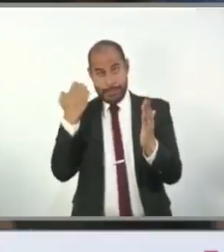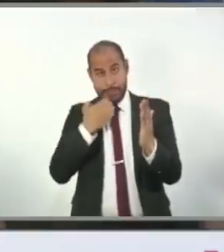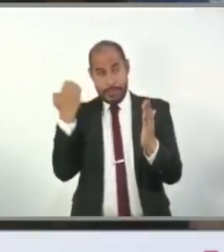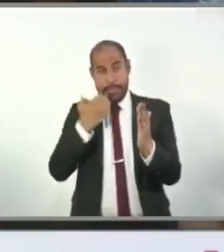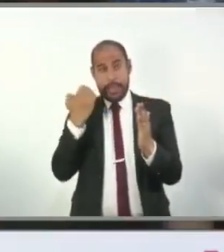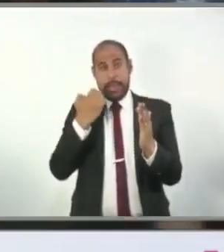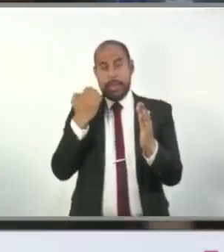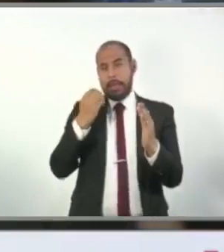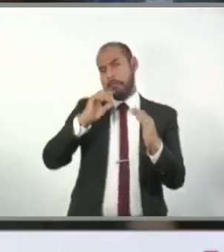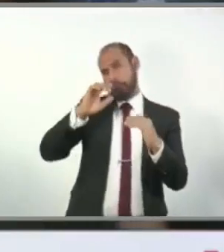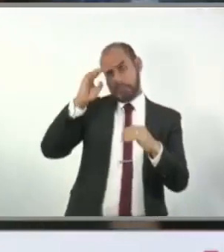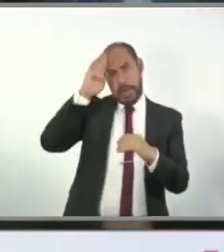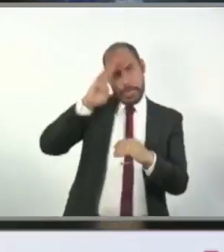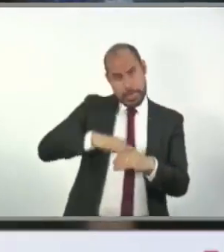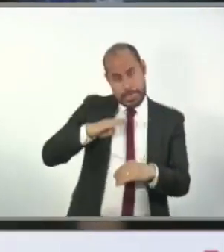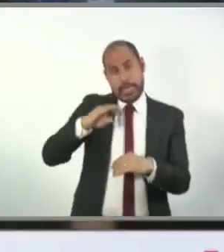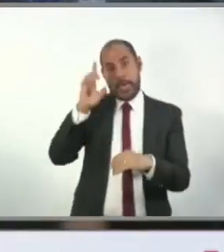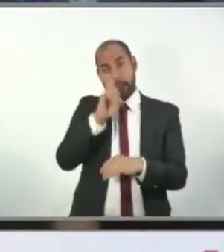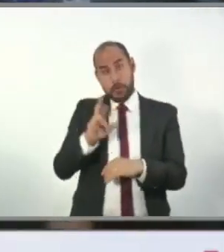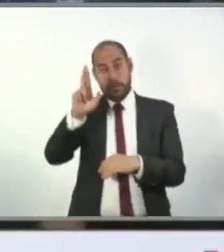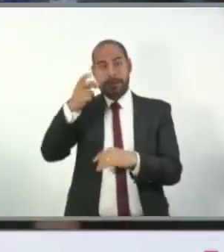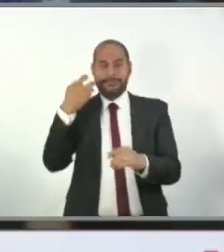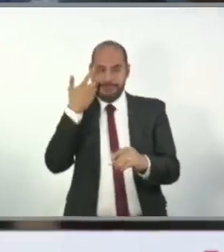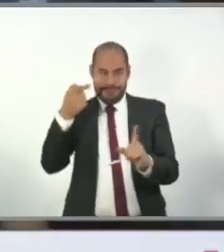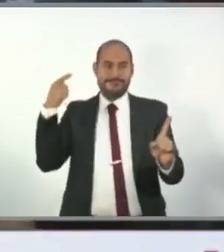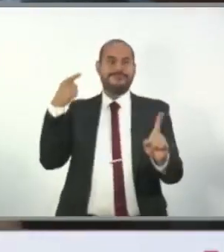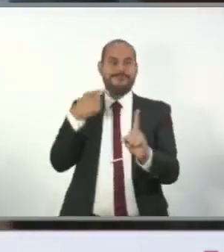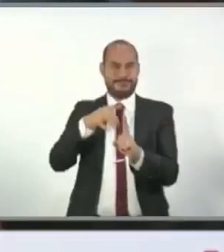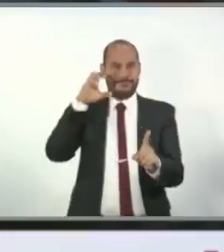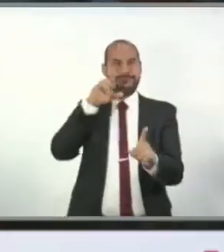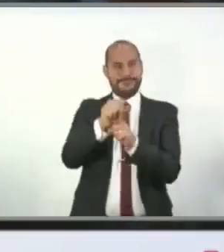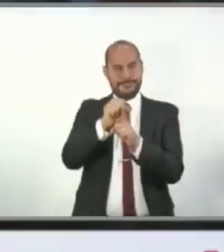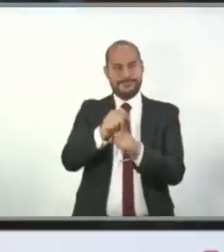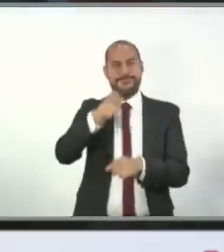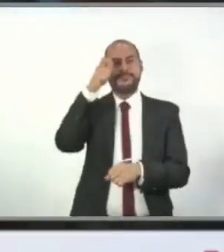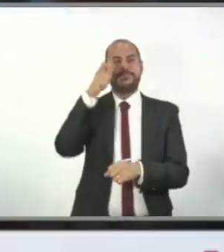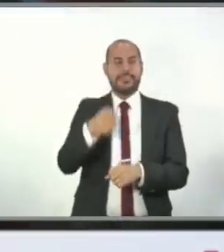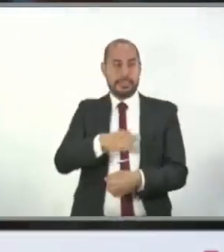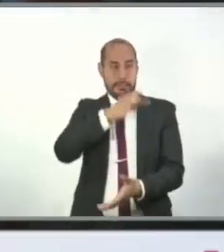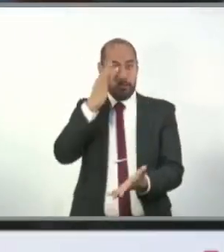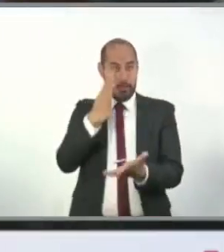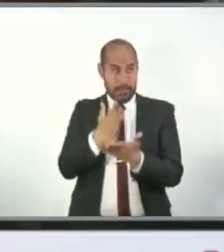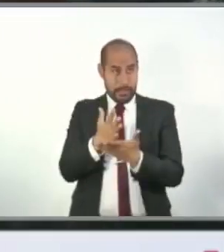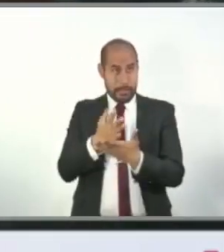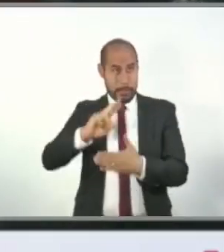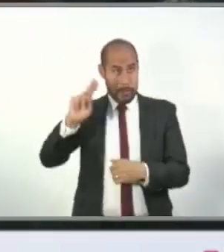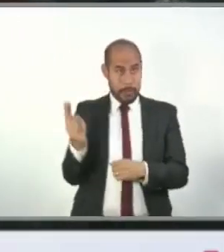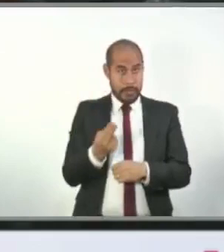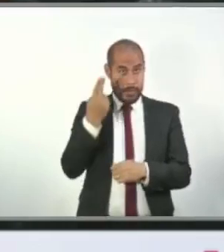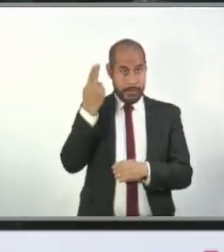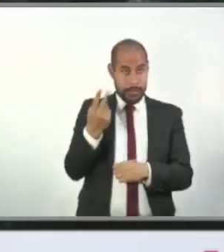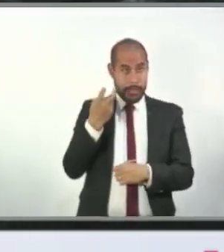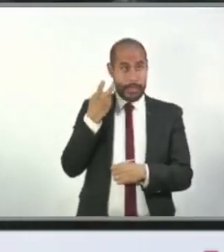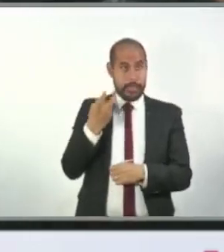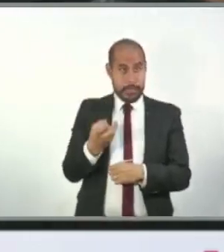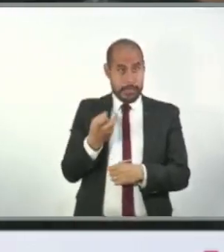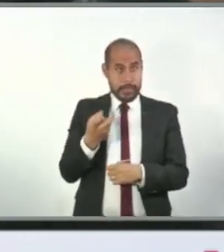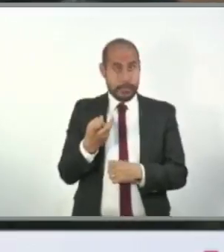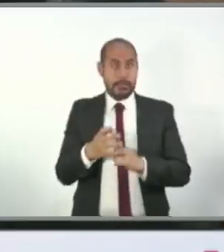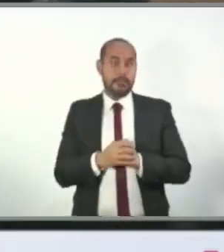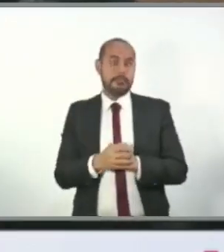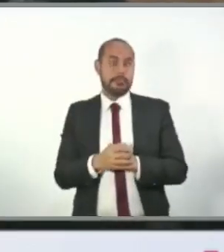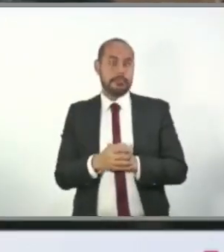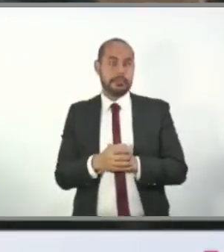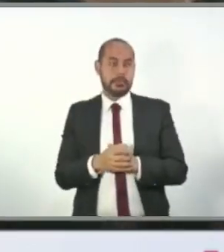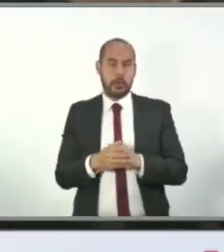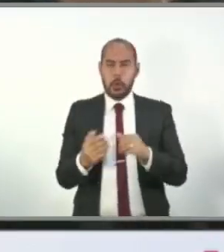posgrado apuntan hacia la excelencia, que significa no solo la rigurosidad de un desempeño expresada en